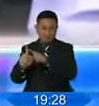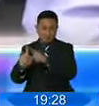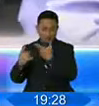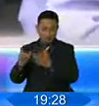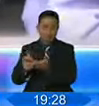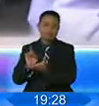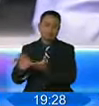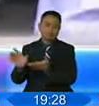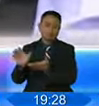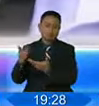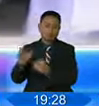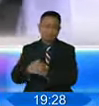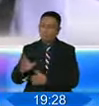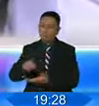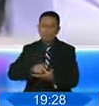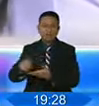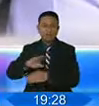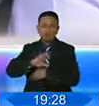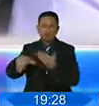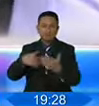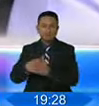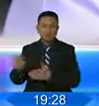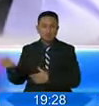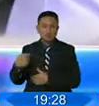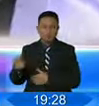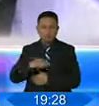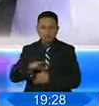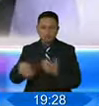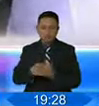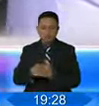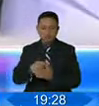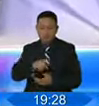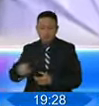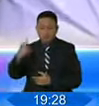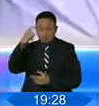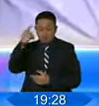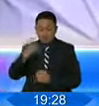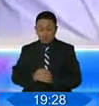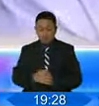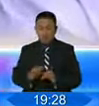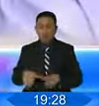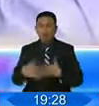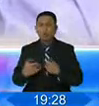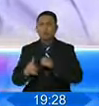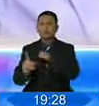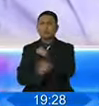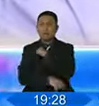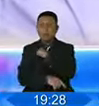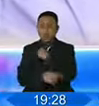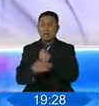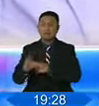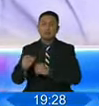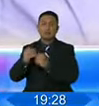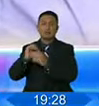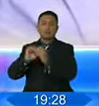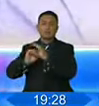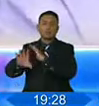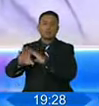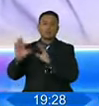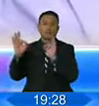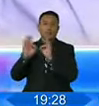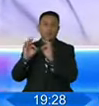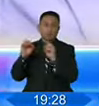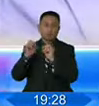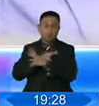institución, liquidado de sus haberes por entender o creer que los asuntos disciplinarios se manejan en las redes sociales y poner